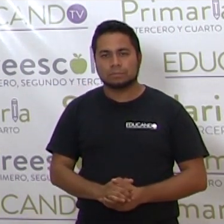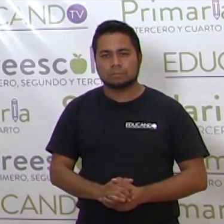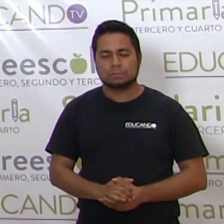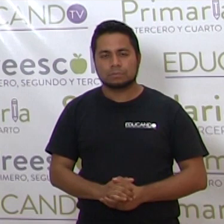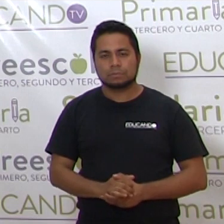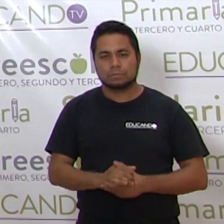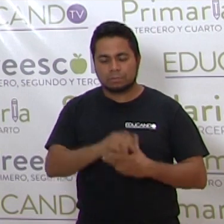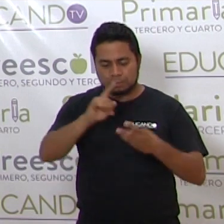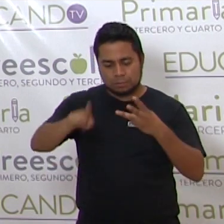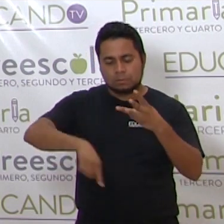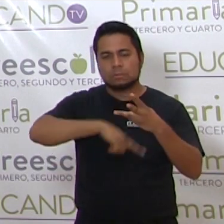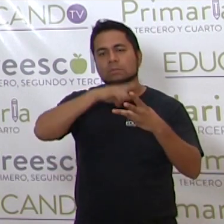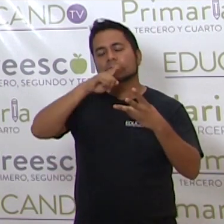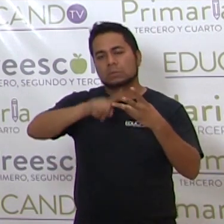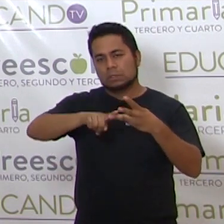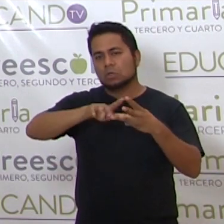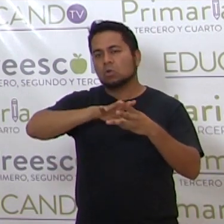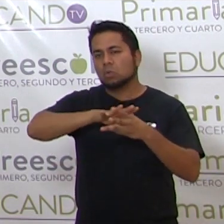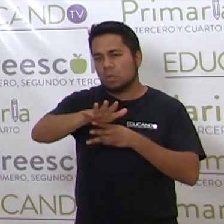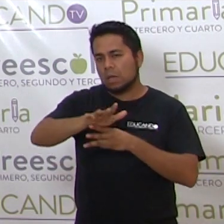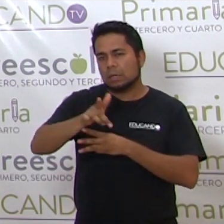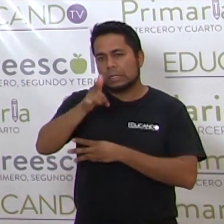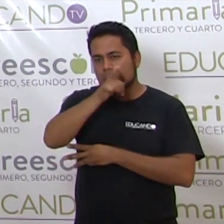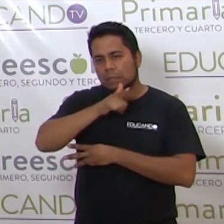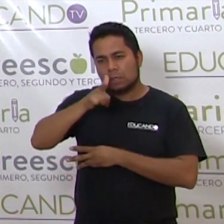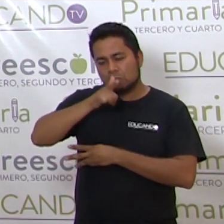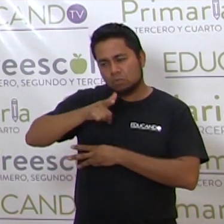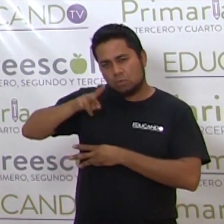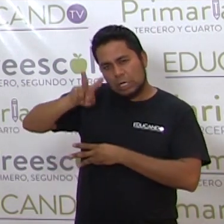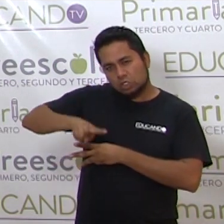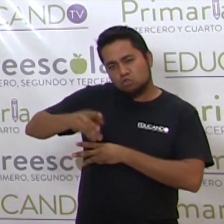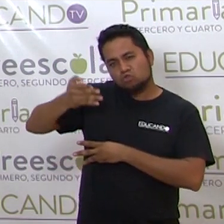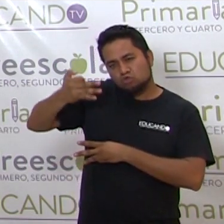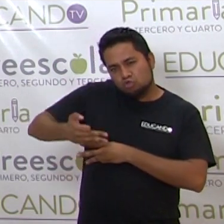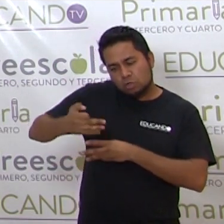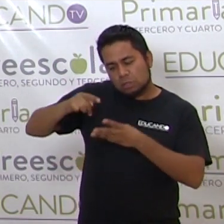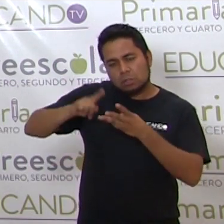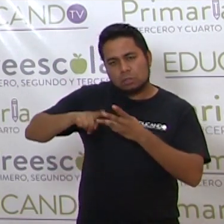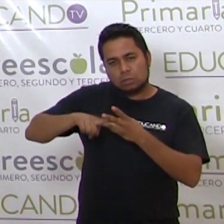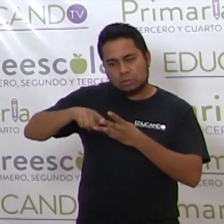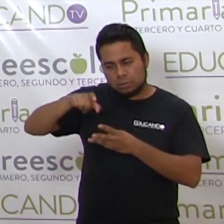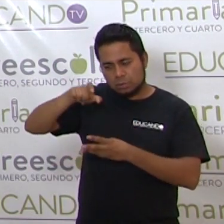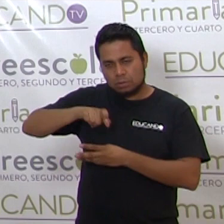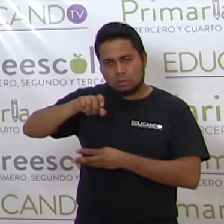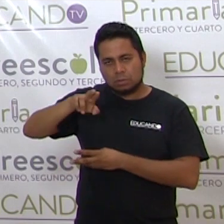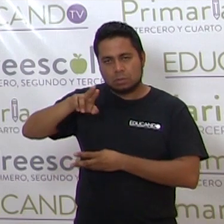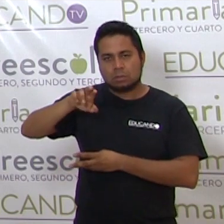y cuál es la tercera lengua originaria quechua